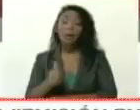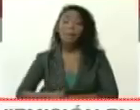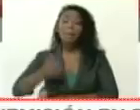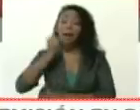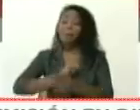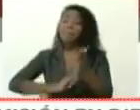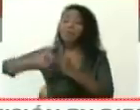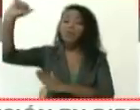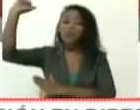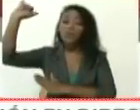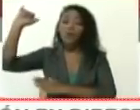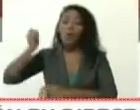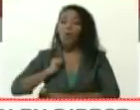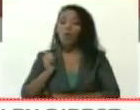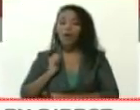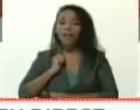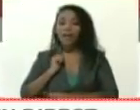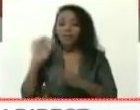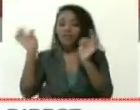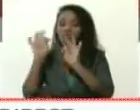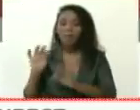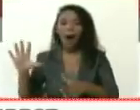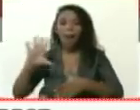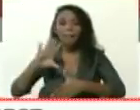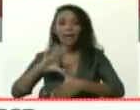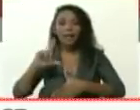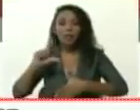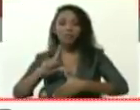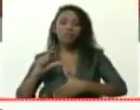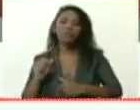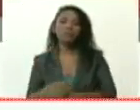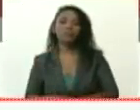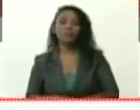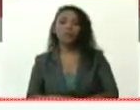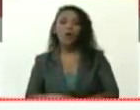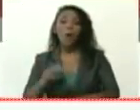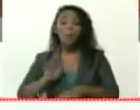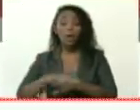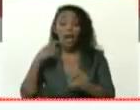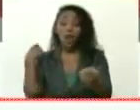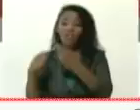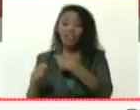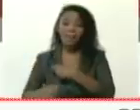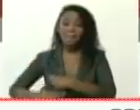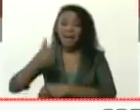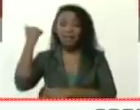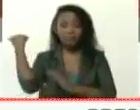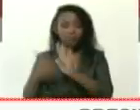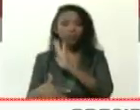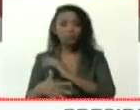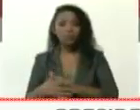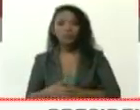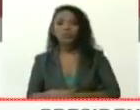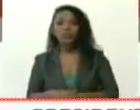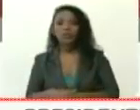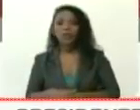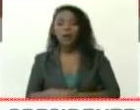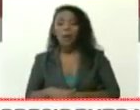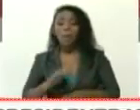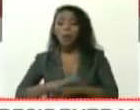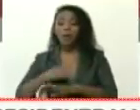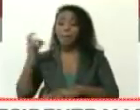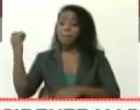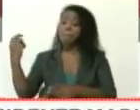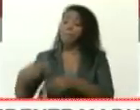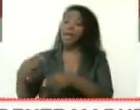costoso que en cualquier parte de América Latina. Porque primero te lo venden más caro desde el origen, porque hay un riesgo en venderle a Venezuela. Luego